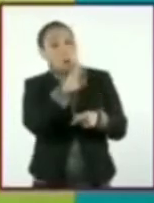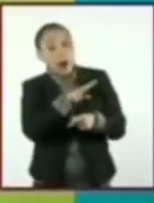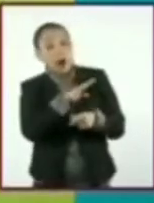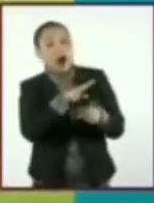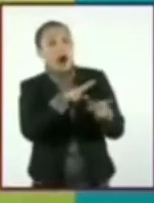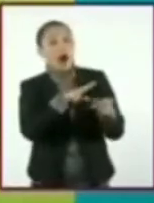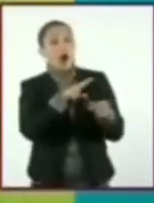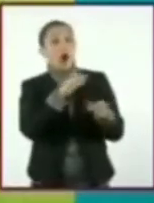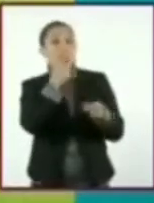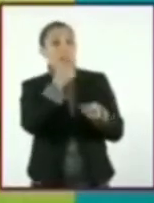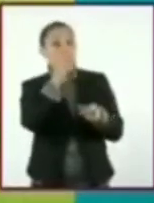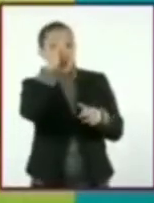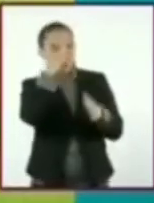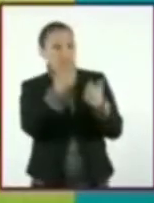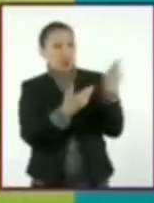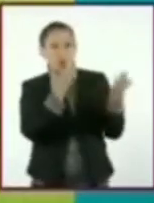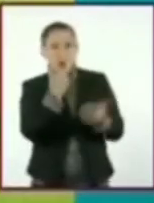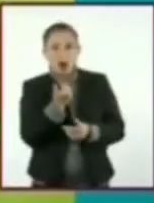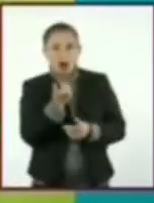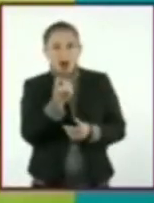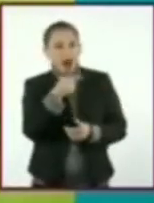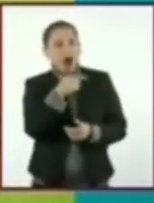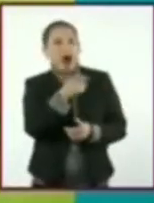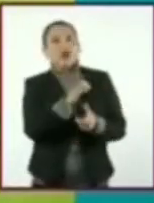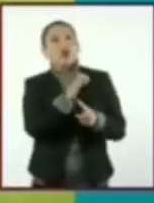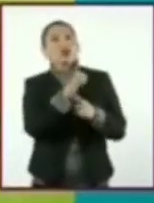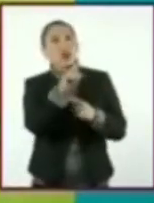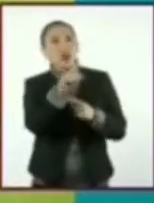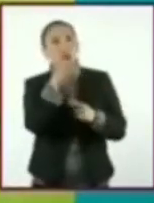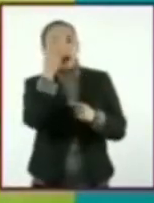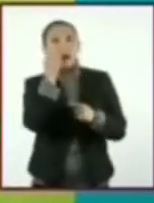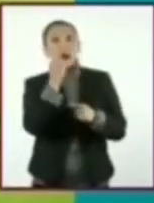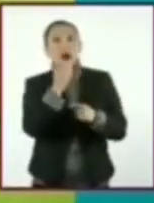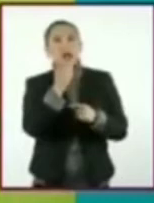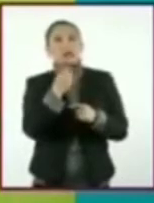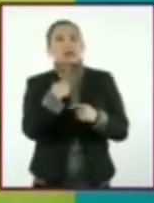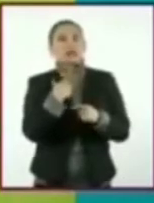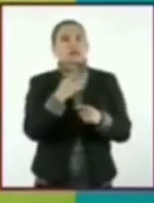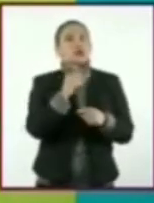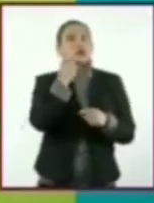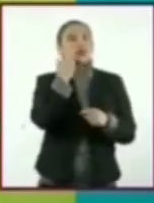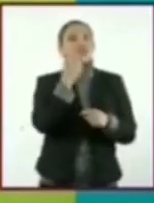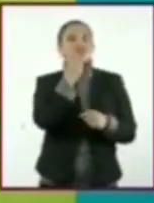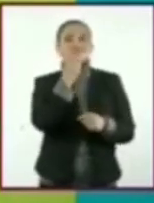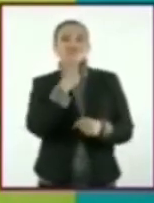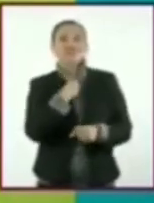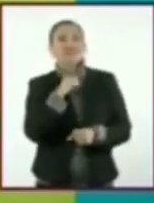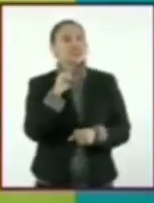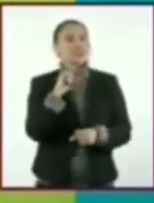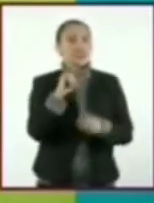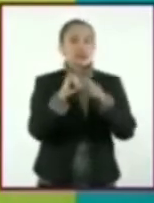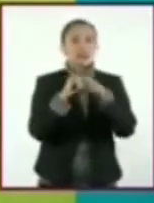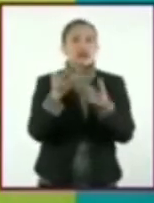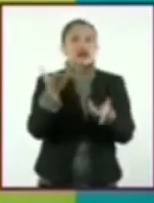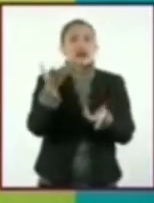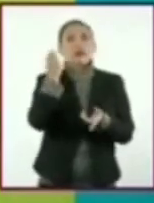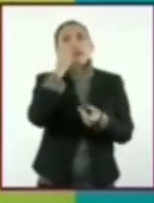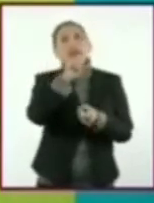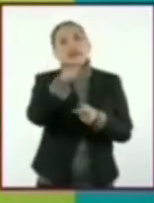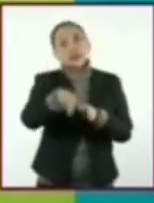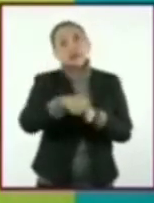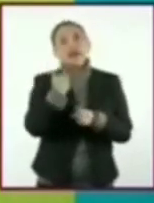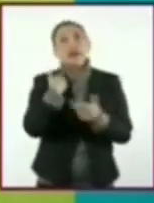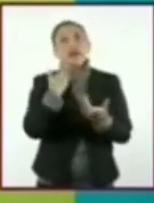o estoy siendo irrespetuoso, y entonces ahí es cuando aprendemos a chin, no quiero, pero sí. Y eso lo aprendes y de grande va a